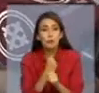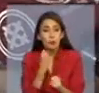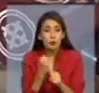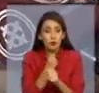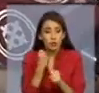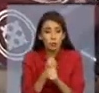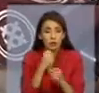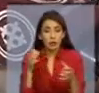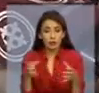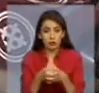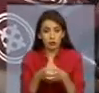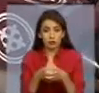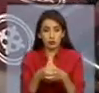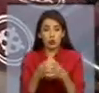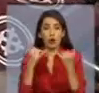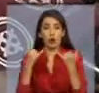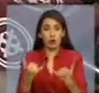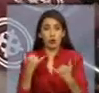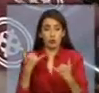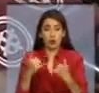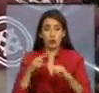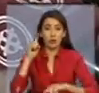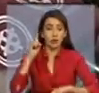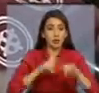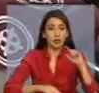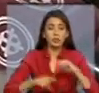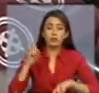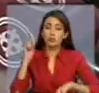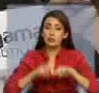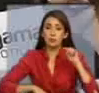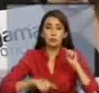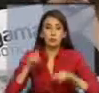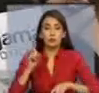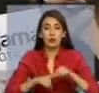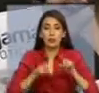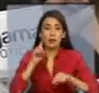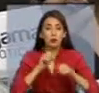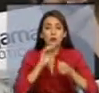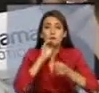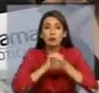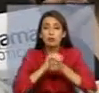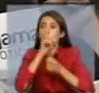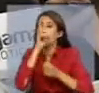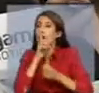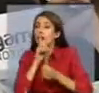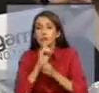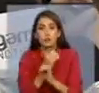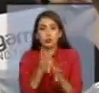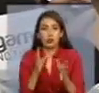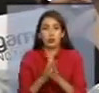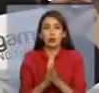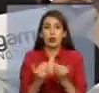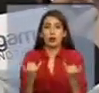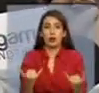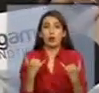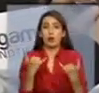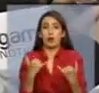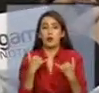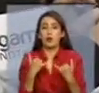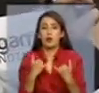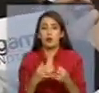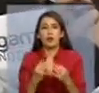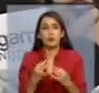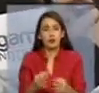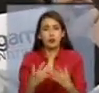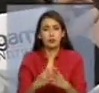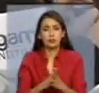sometidos. Entonces, esta es una situación que no se puede tapar. Realmente inaceptable que se hable de justamente el